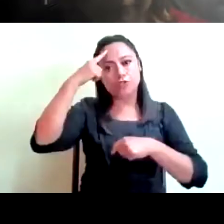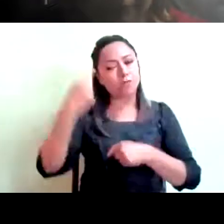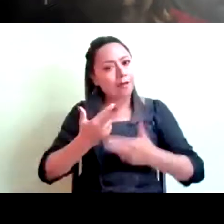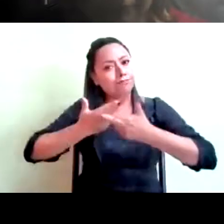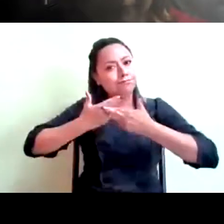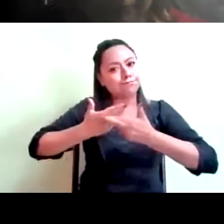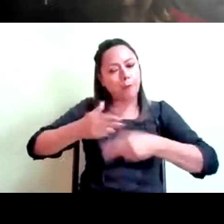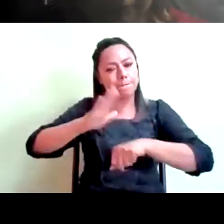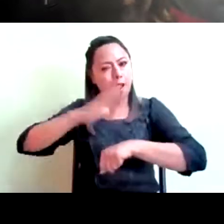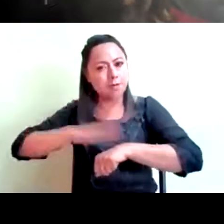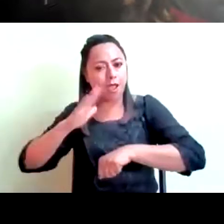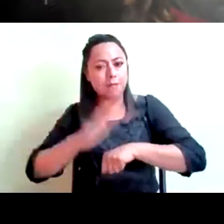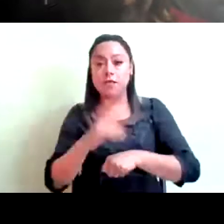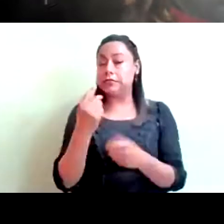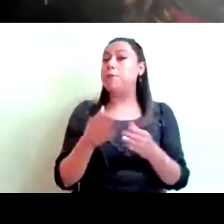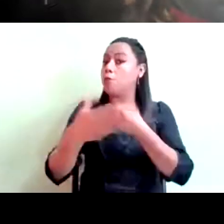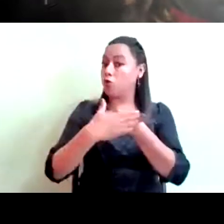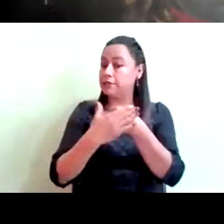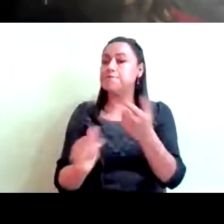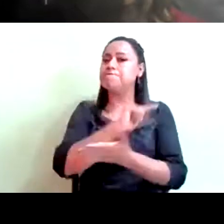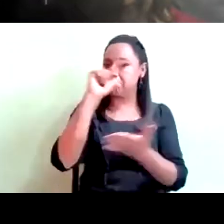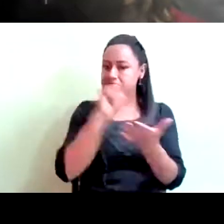y salga una ley que pueda ser